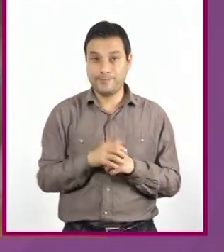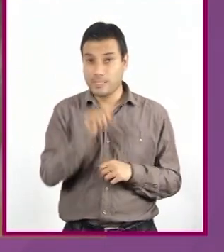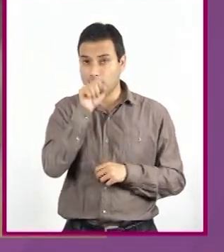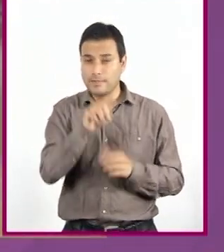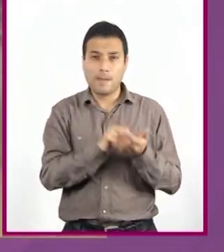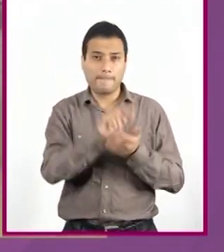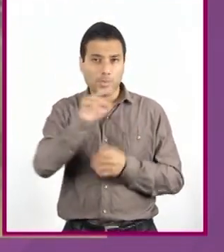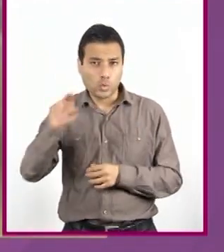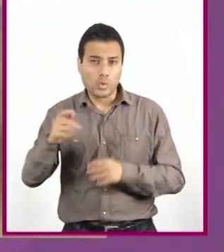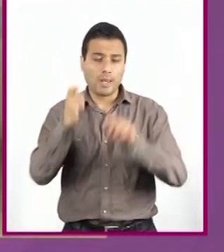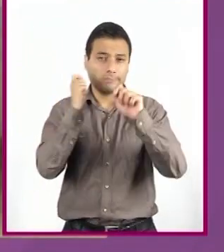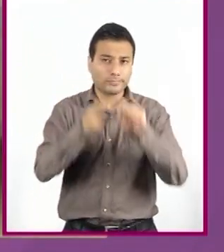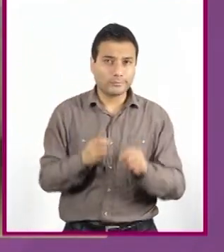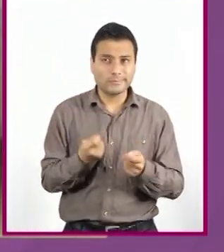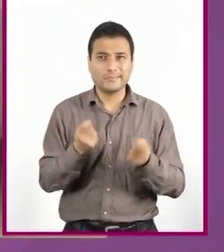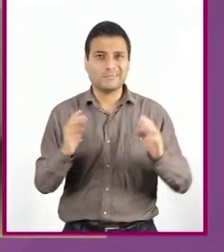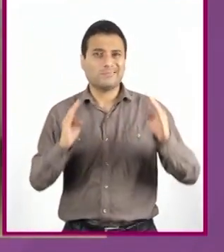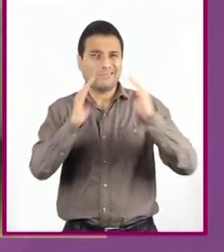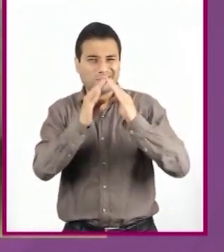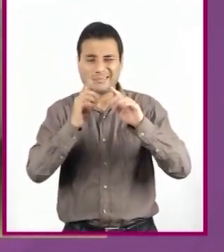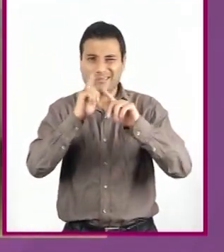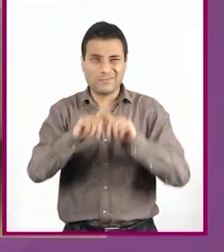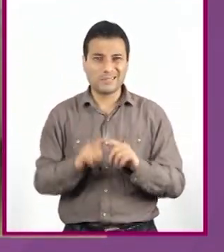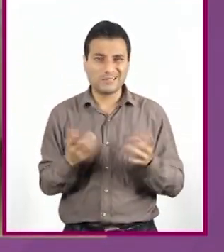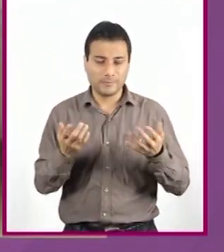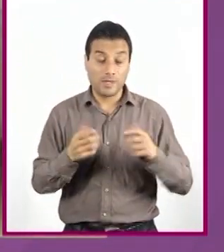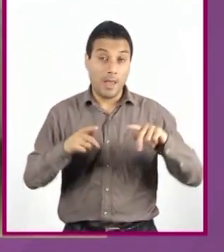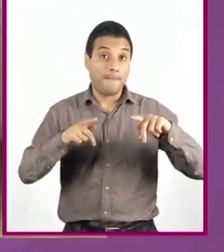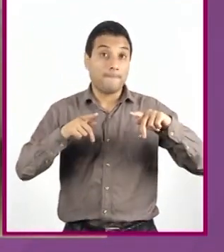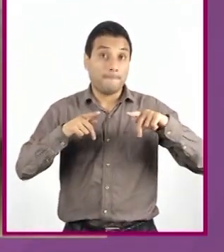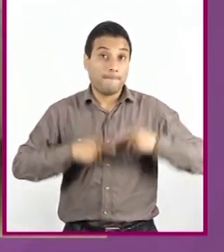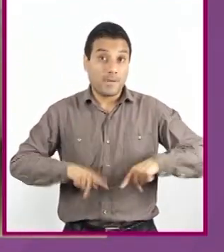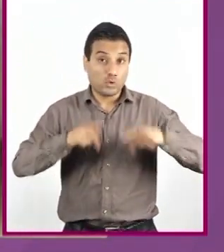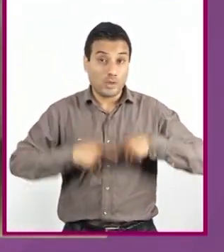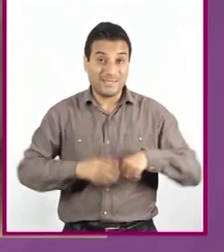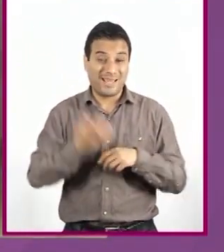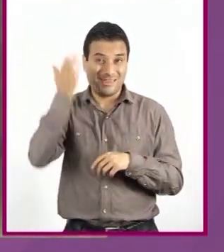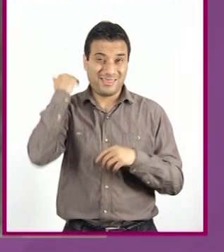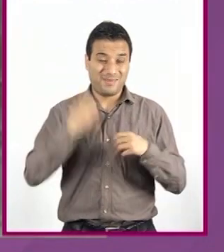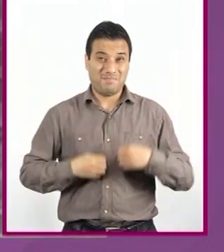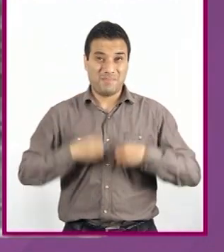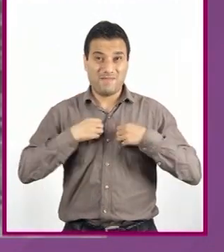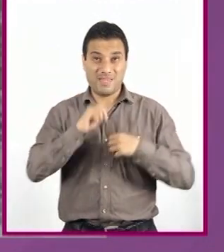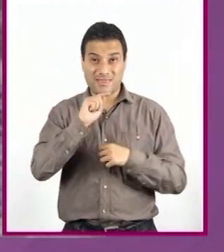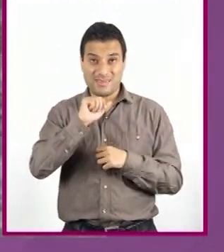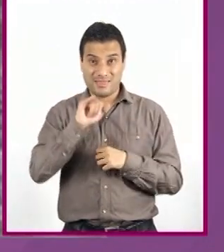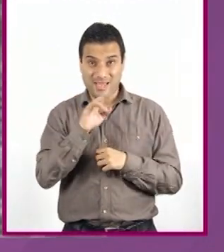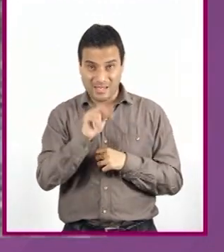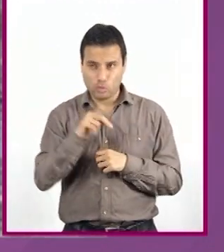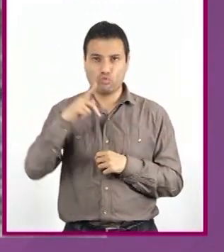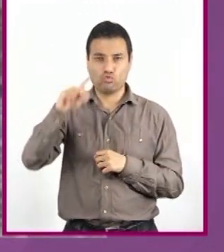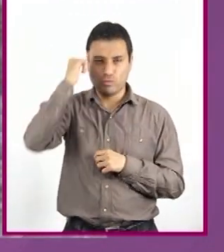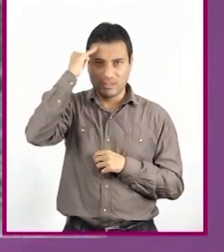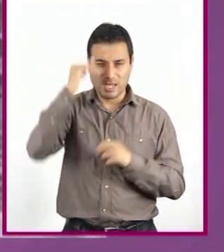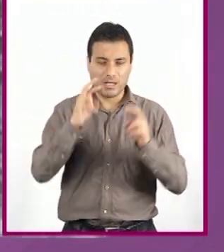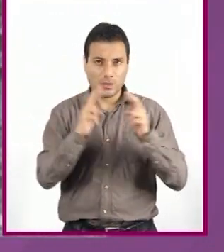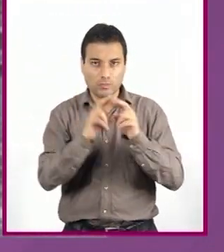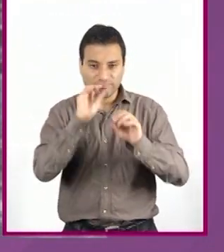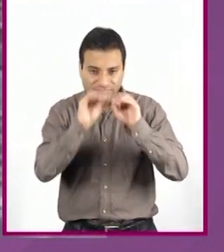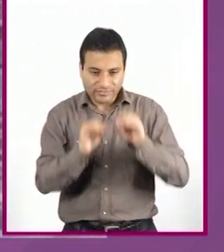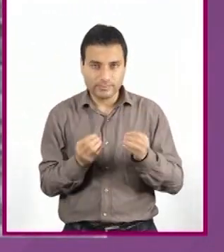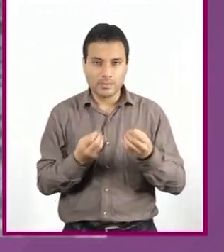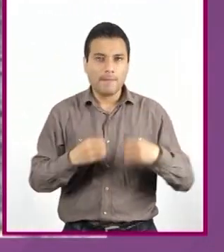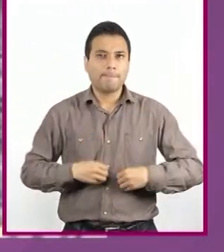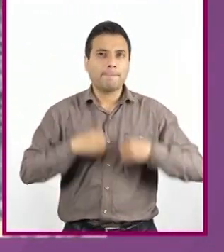pintura, con sus figuras y sus símbolos, los habitantes de El Tajín manifestaron sus ideas religiosas. La